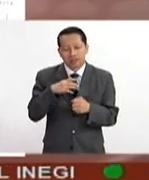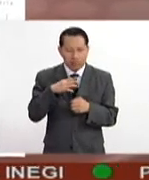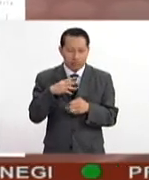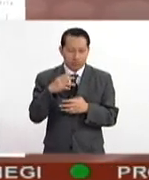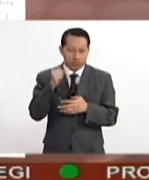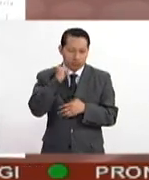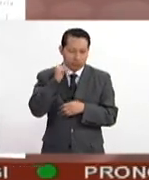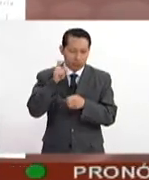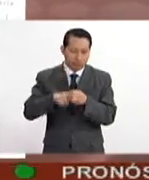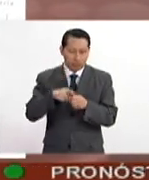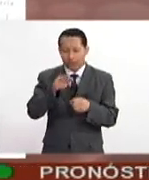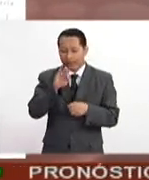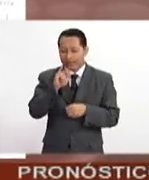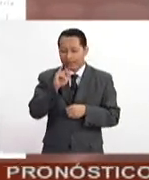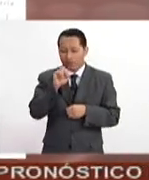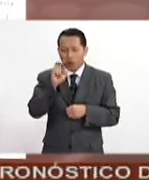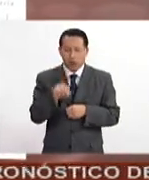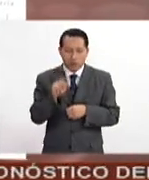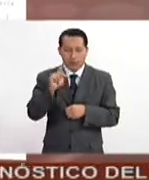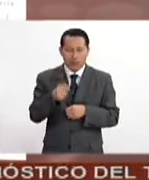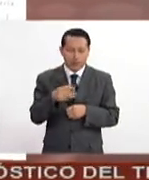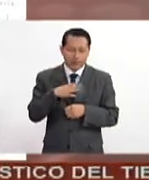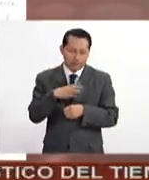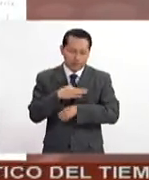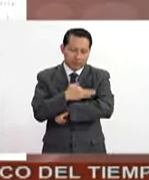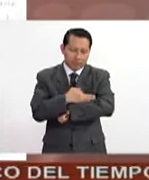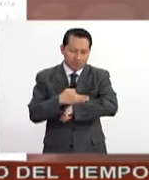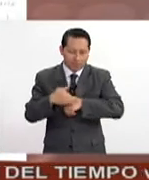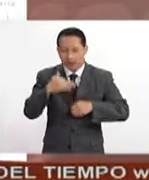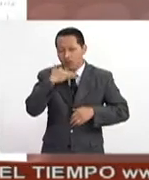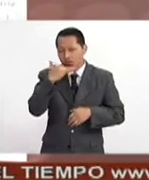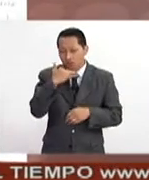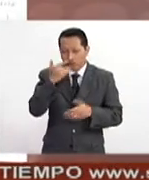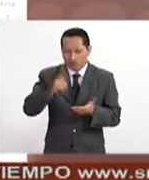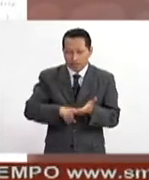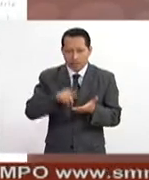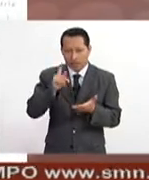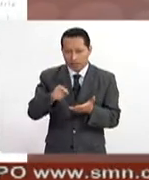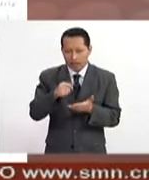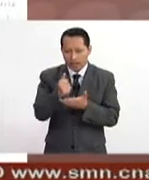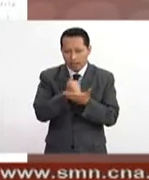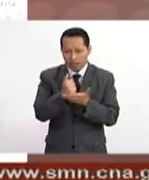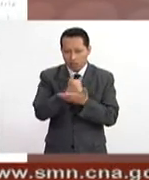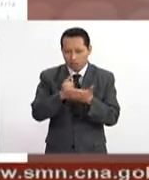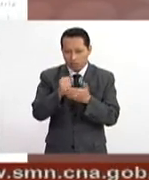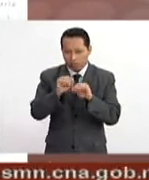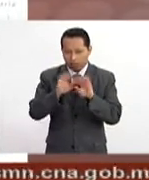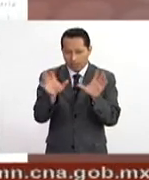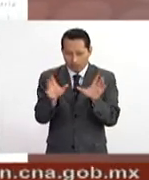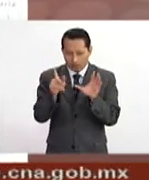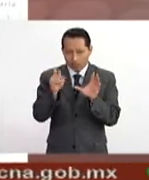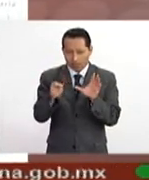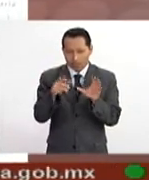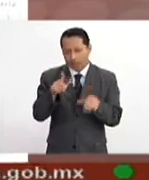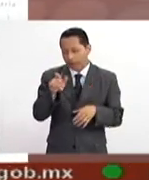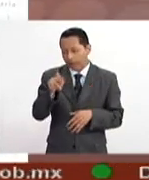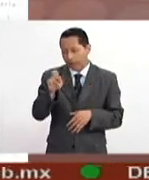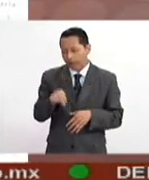Parlamento, Fillon, que a partir de un escándalo familiar de corrupción, en la línea azul claro, que era el mayor competidor de Le